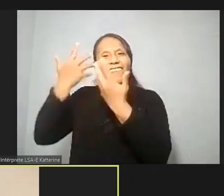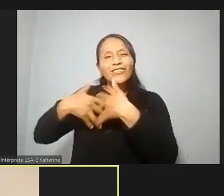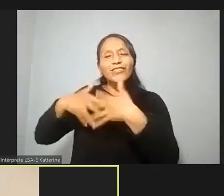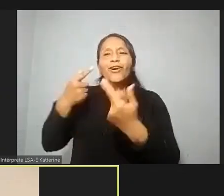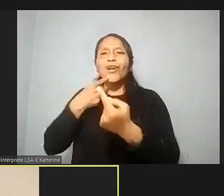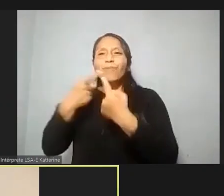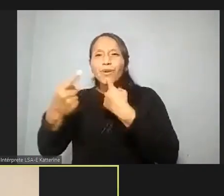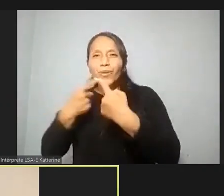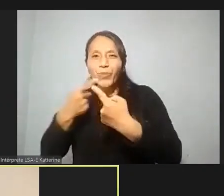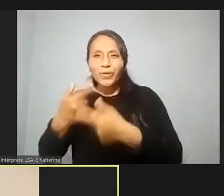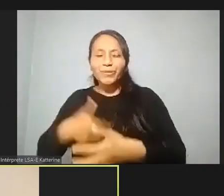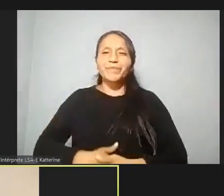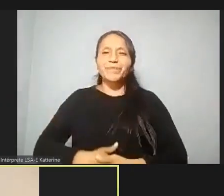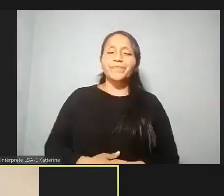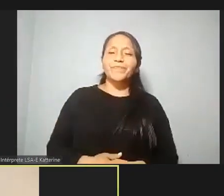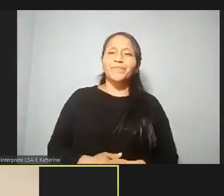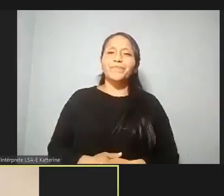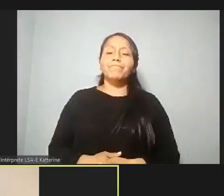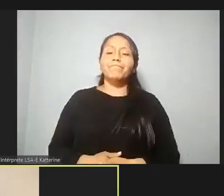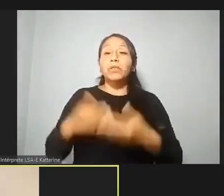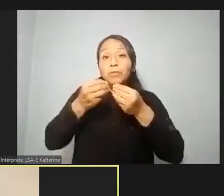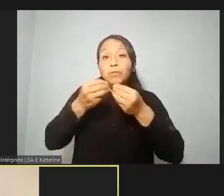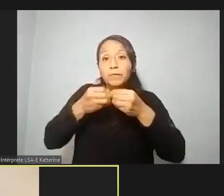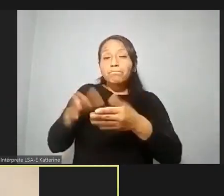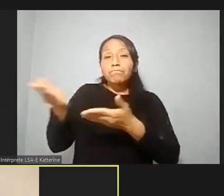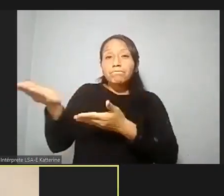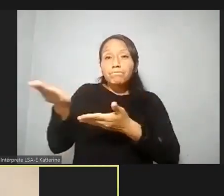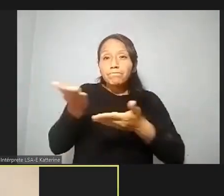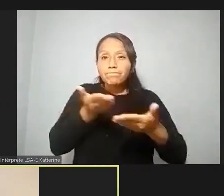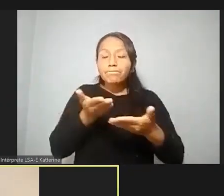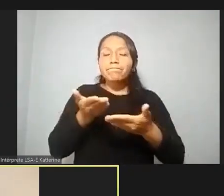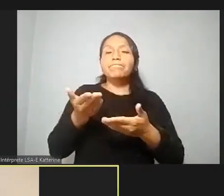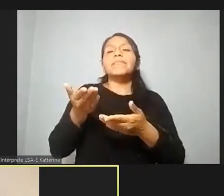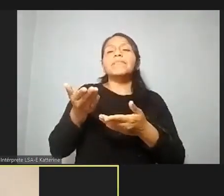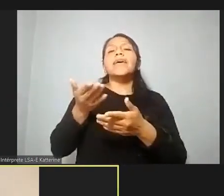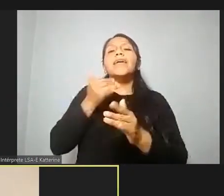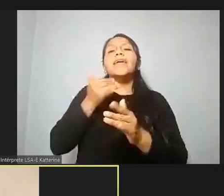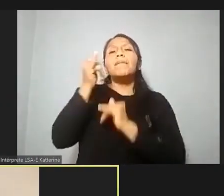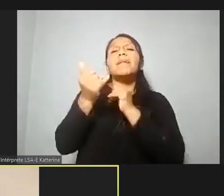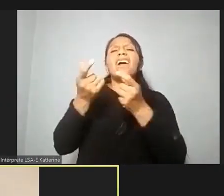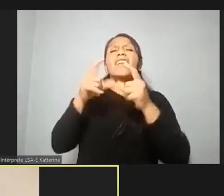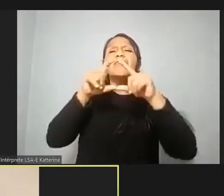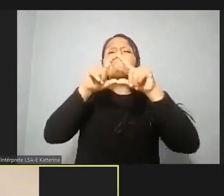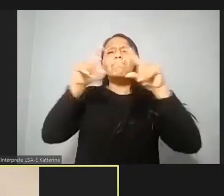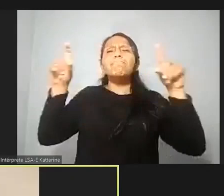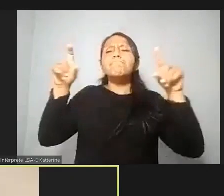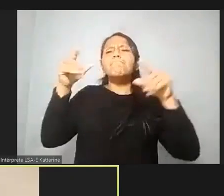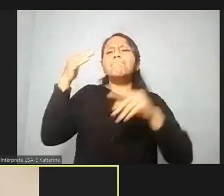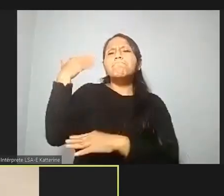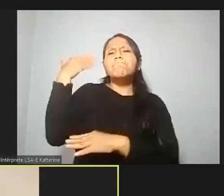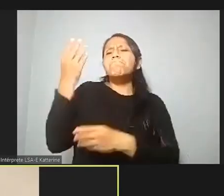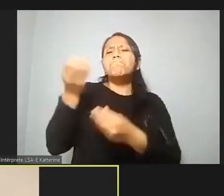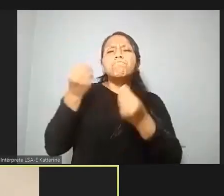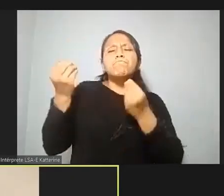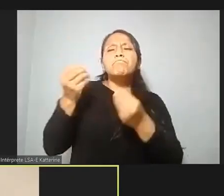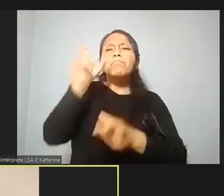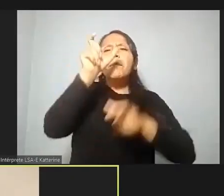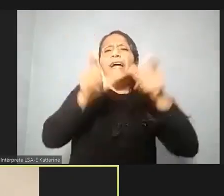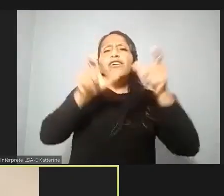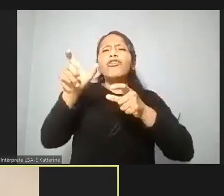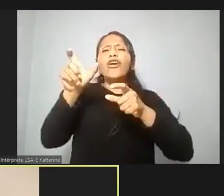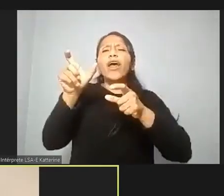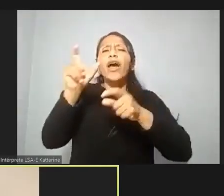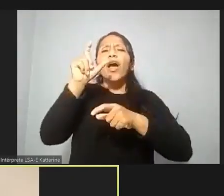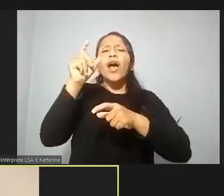Voy a comenzar presentando y fundamentando el título de la mesa. Personas con discapacidad como